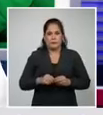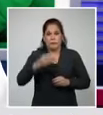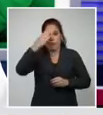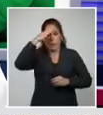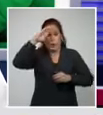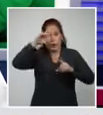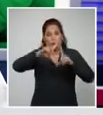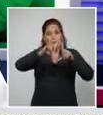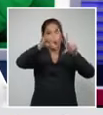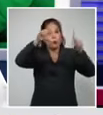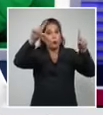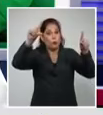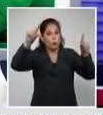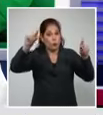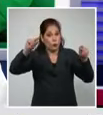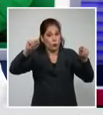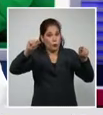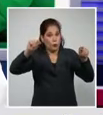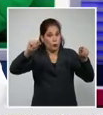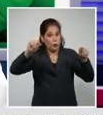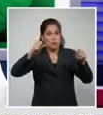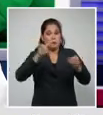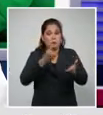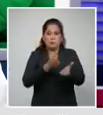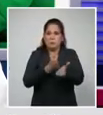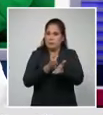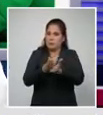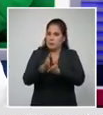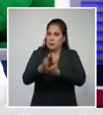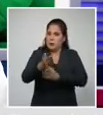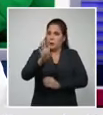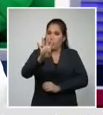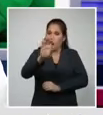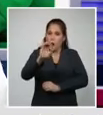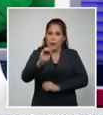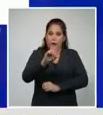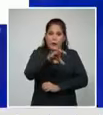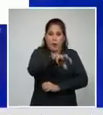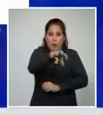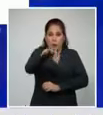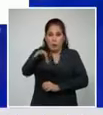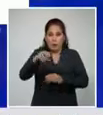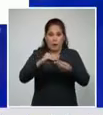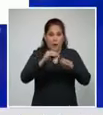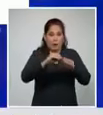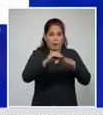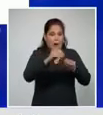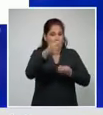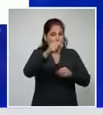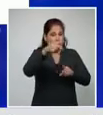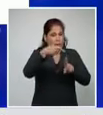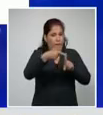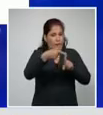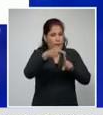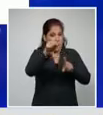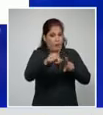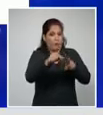esta transmisión, pues se mantienen 40 eventos activos. Hay que decir